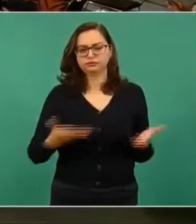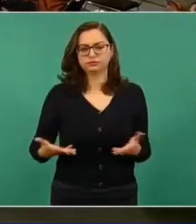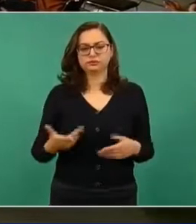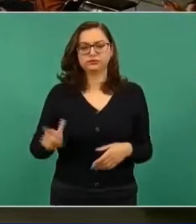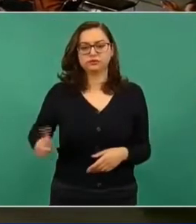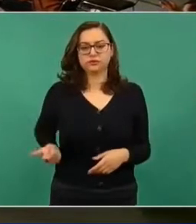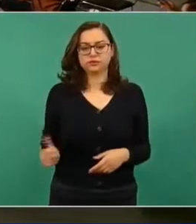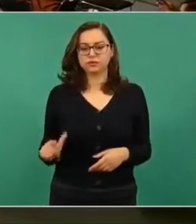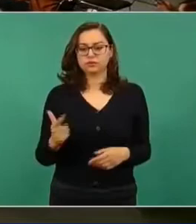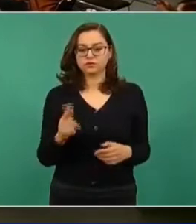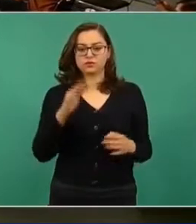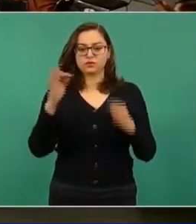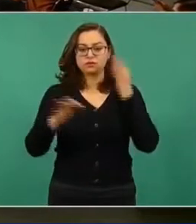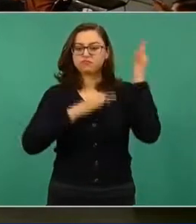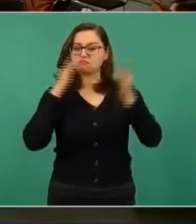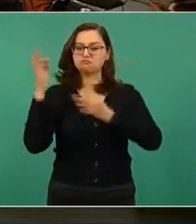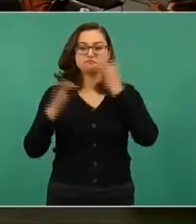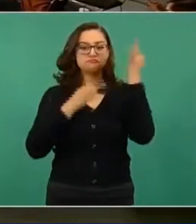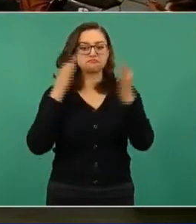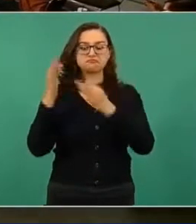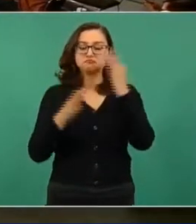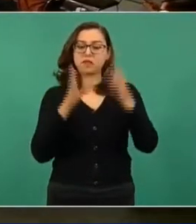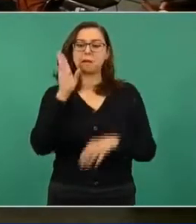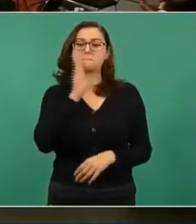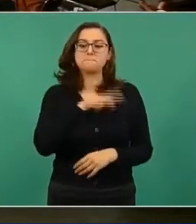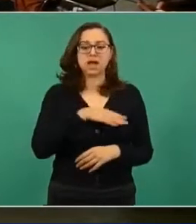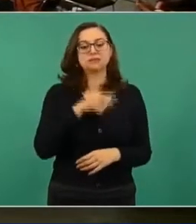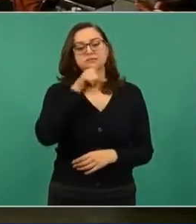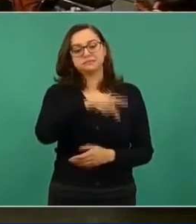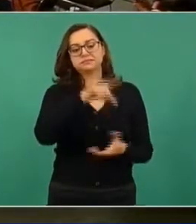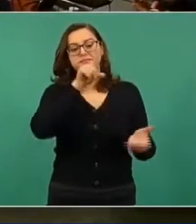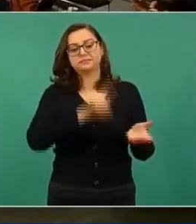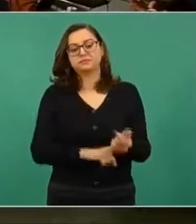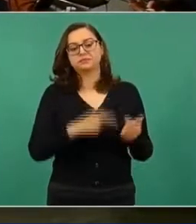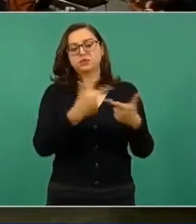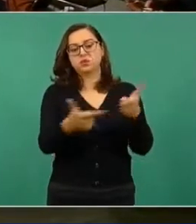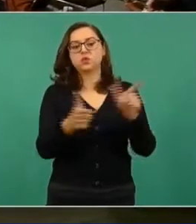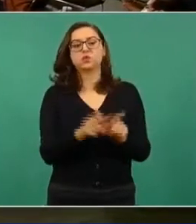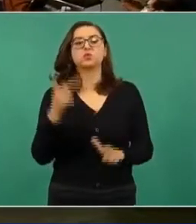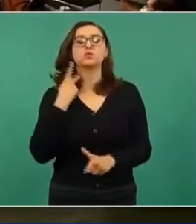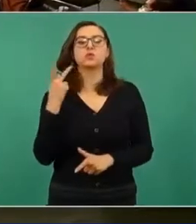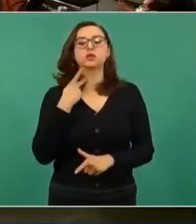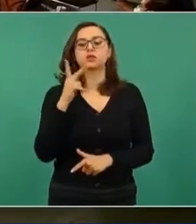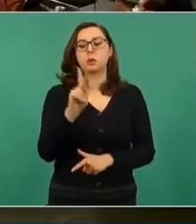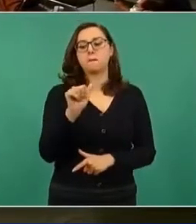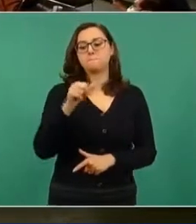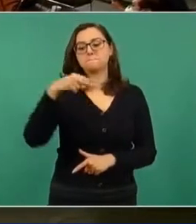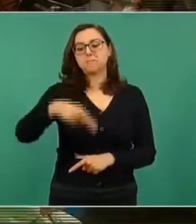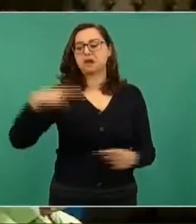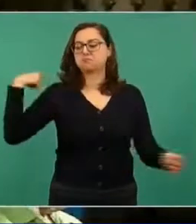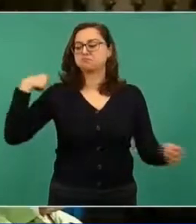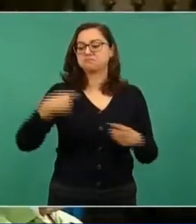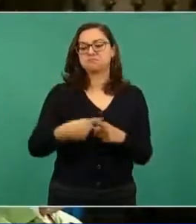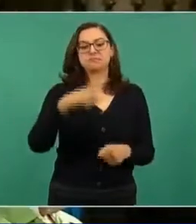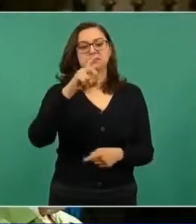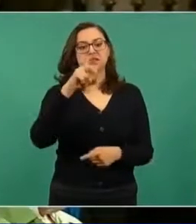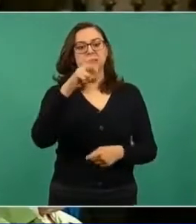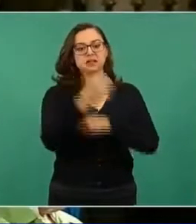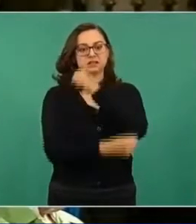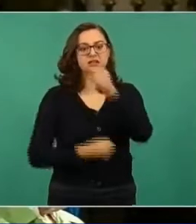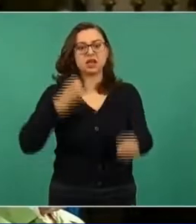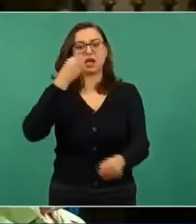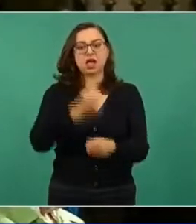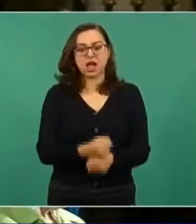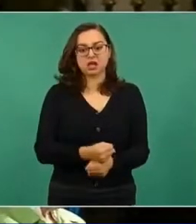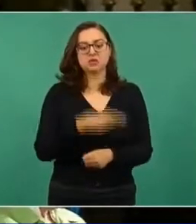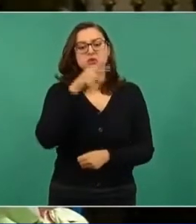no buenas. Sabe usted que estamos gobernados por el Partido de Acción Nacional hace 30 años. El Estado ha crecido mucho bajo un plan de atracción de inversiones que